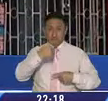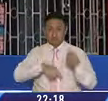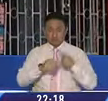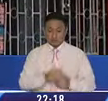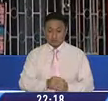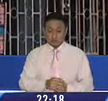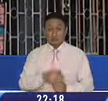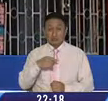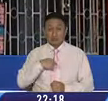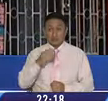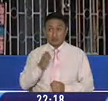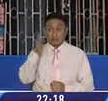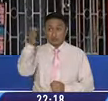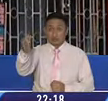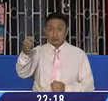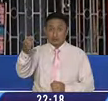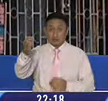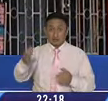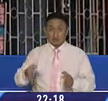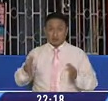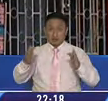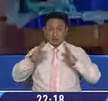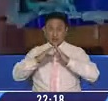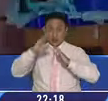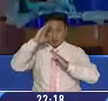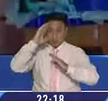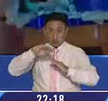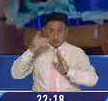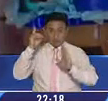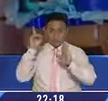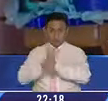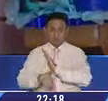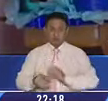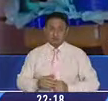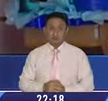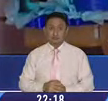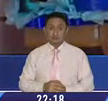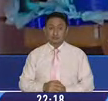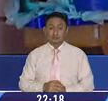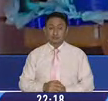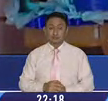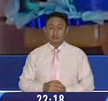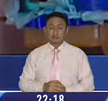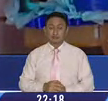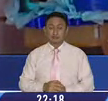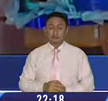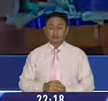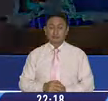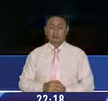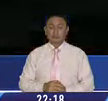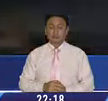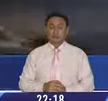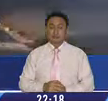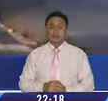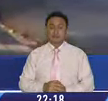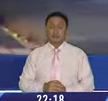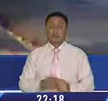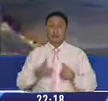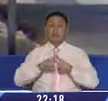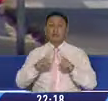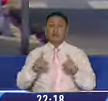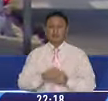que acudieron hasta dicho edificio con la finalidad de denunciar el suceso ante la comandancia del distrito, pero